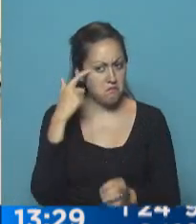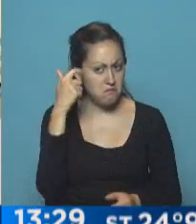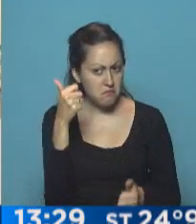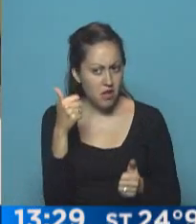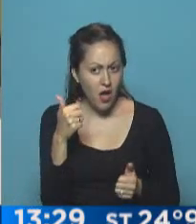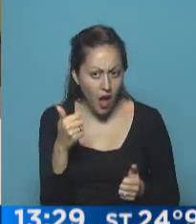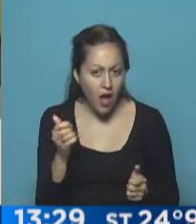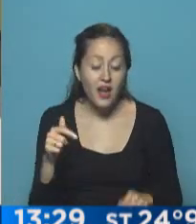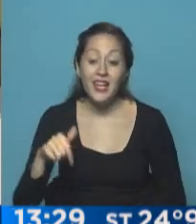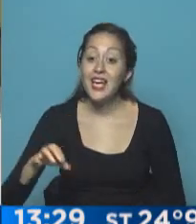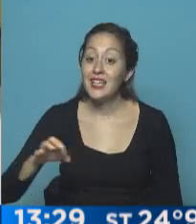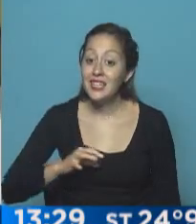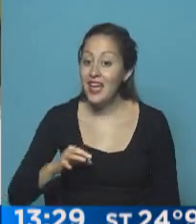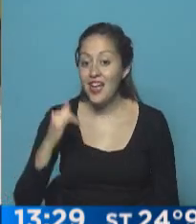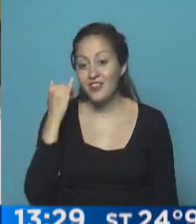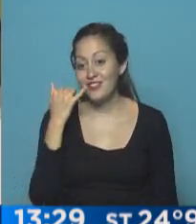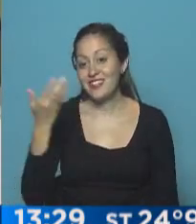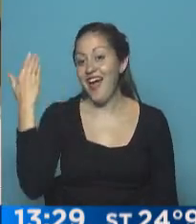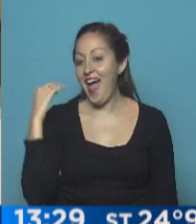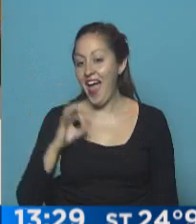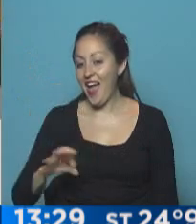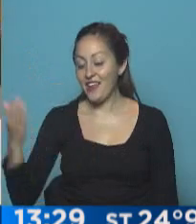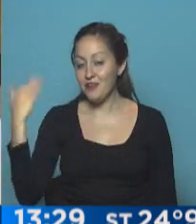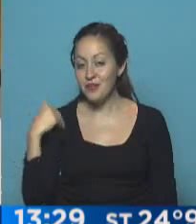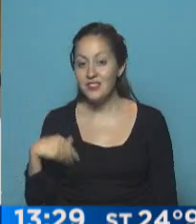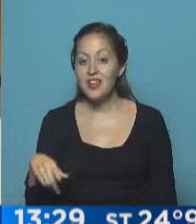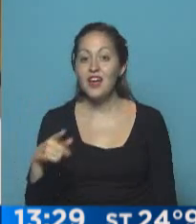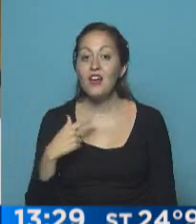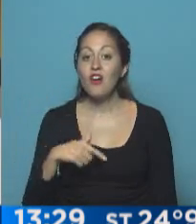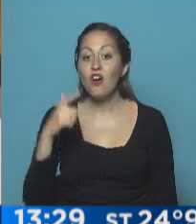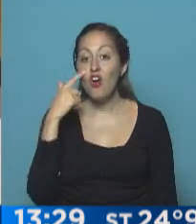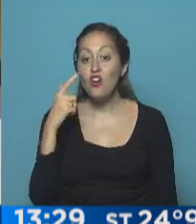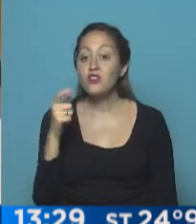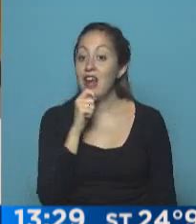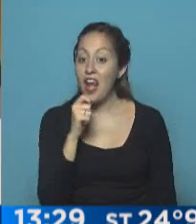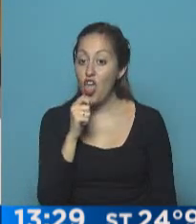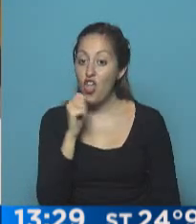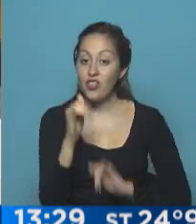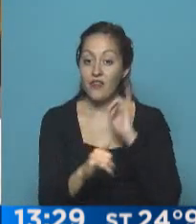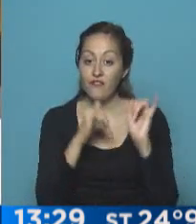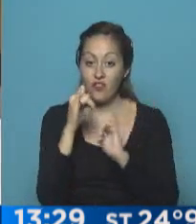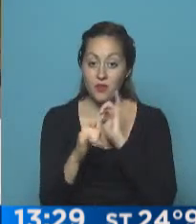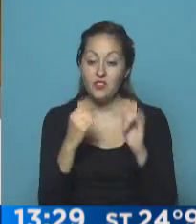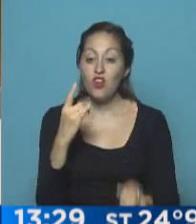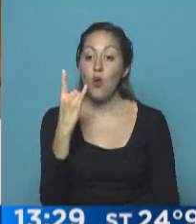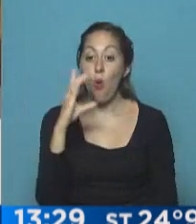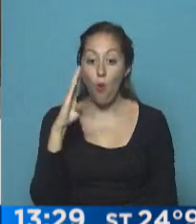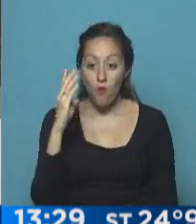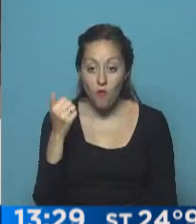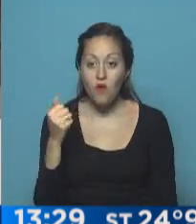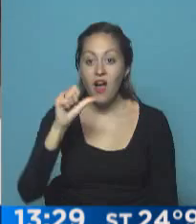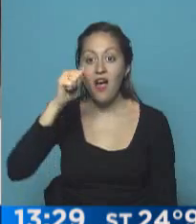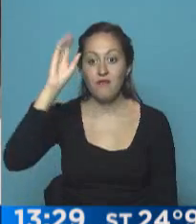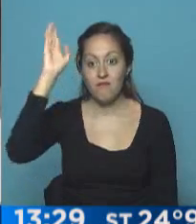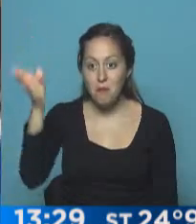es este año ya casi anterior es conocido una nota que salió del equipo de la nación que participó por la uva que le fue muy bien que le ganó a